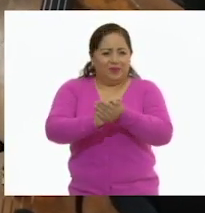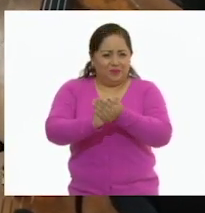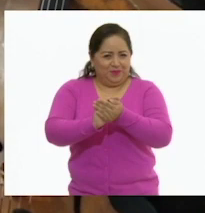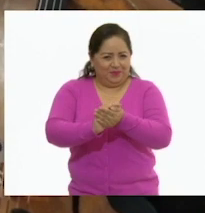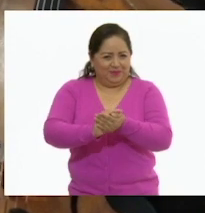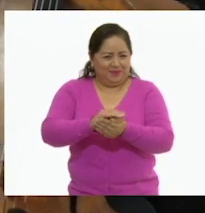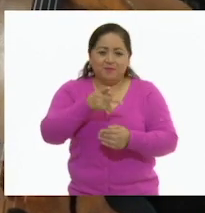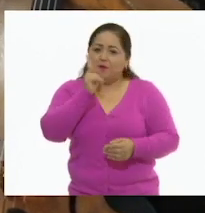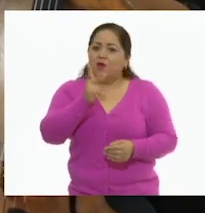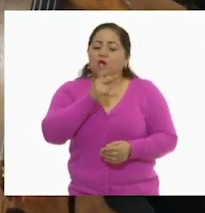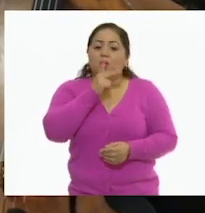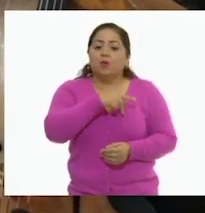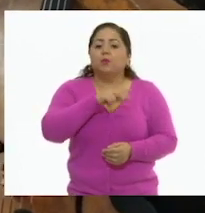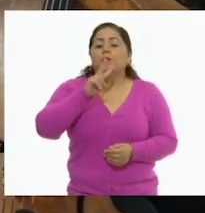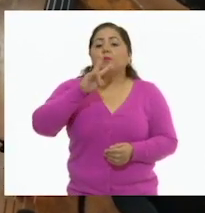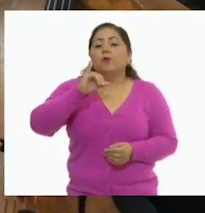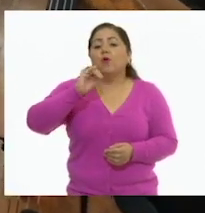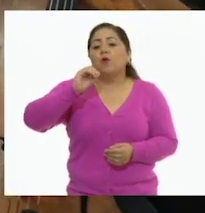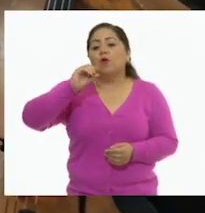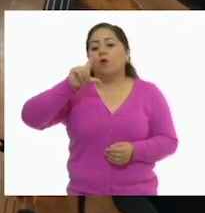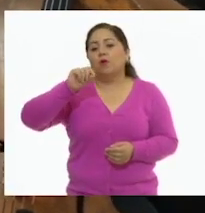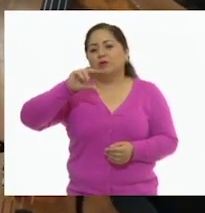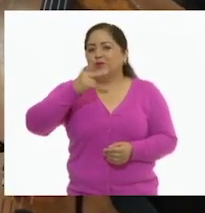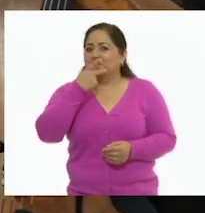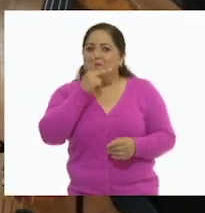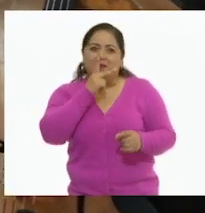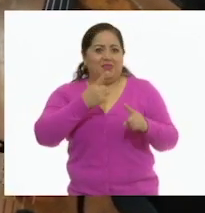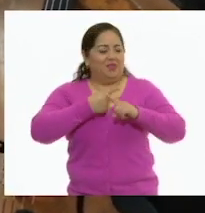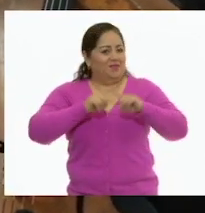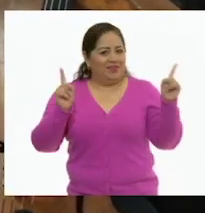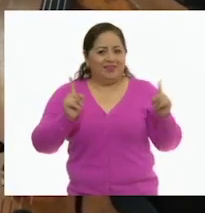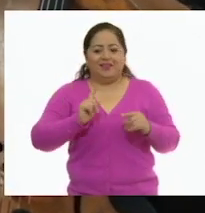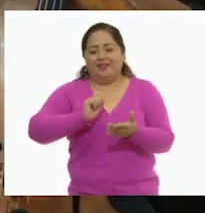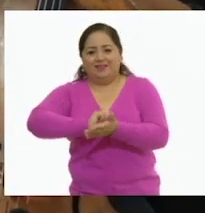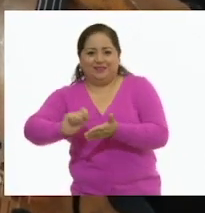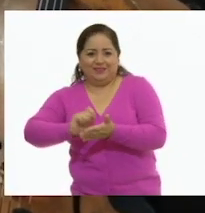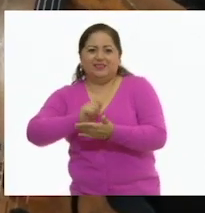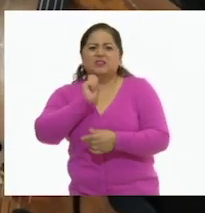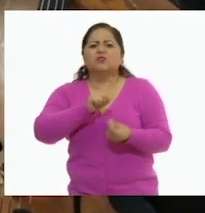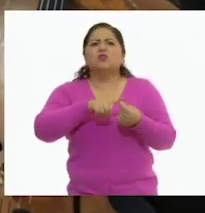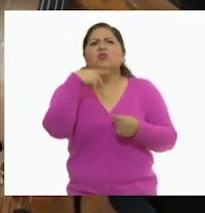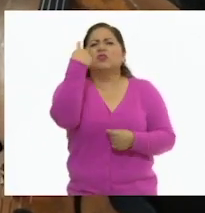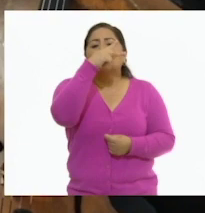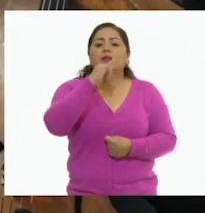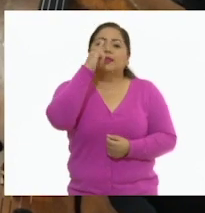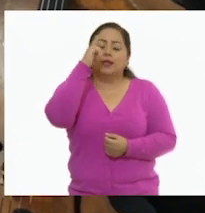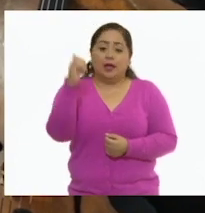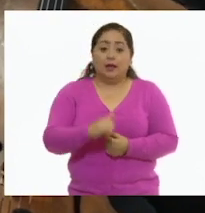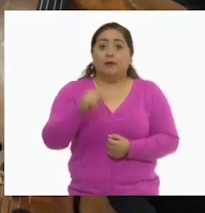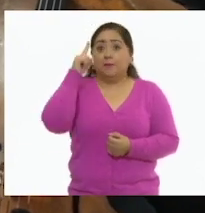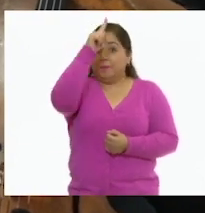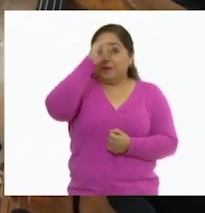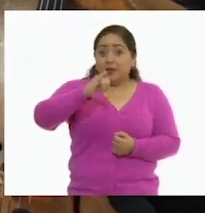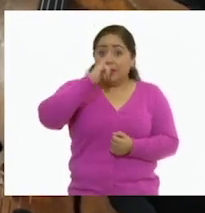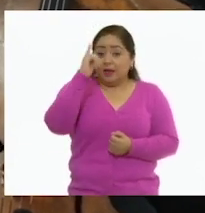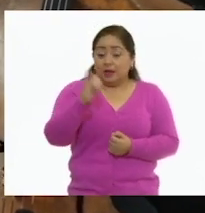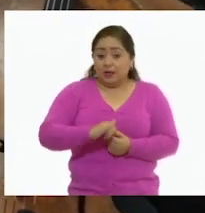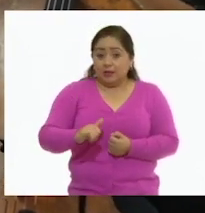pero se pronuncia violonchelo, puesto que es una palabra de origen italiano. En Italia es